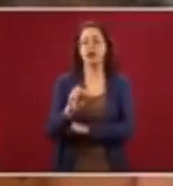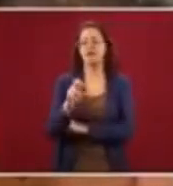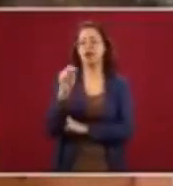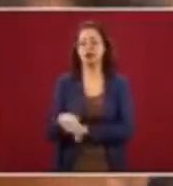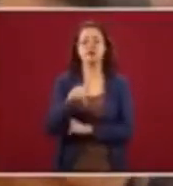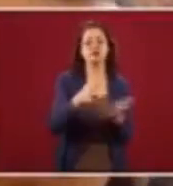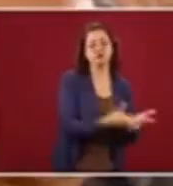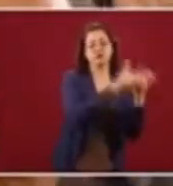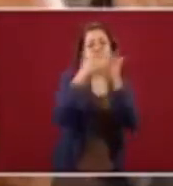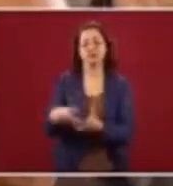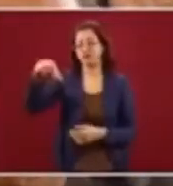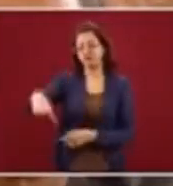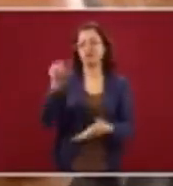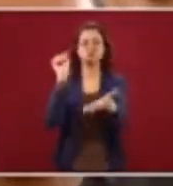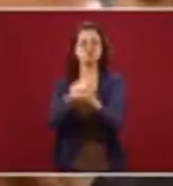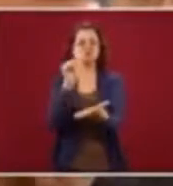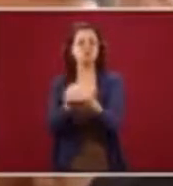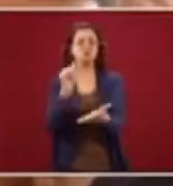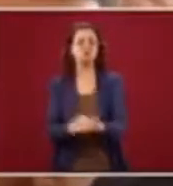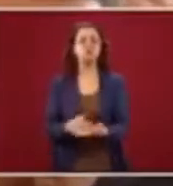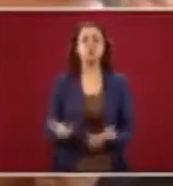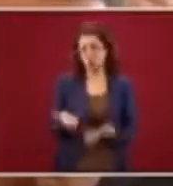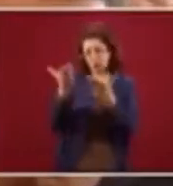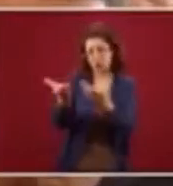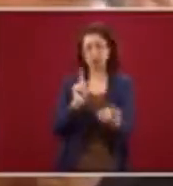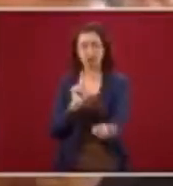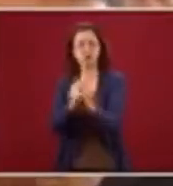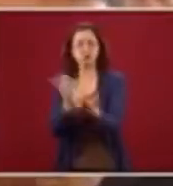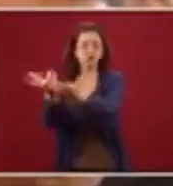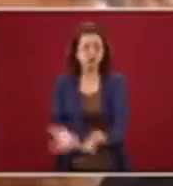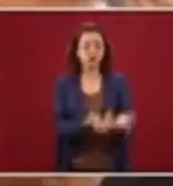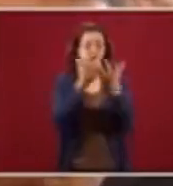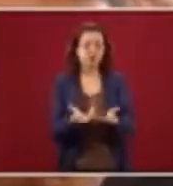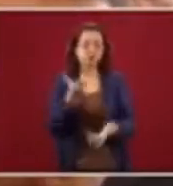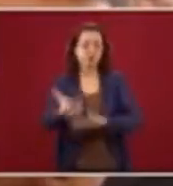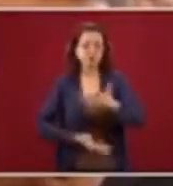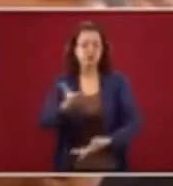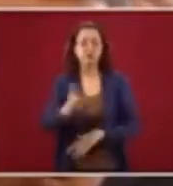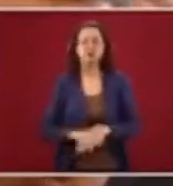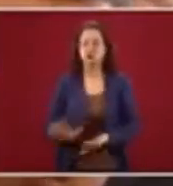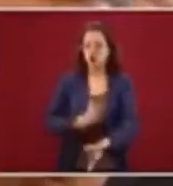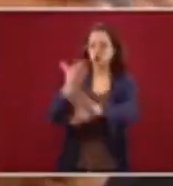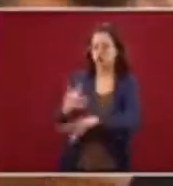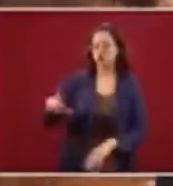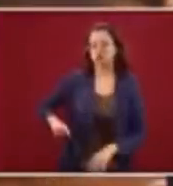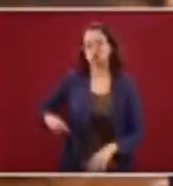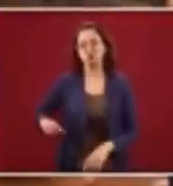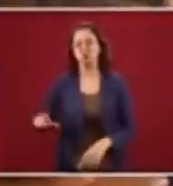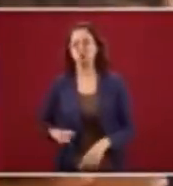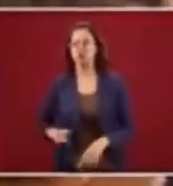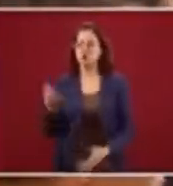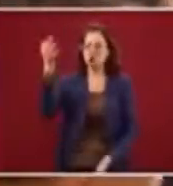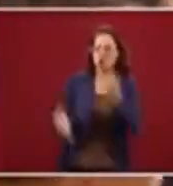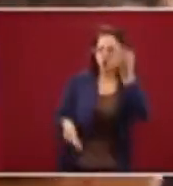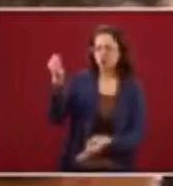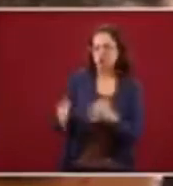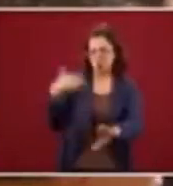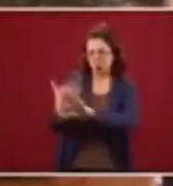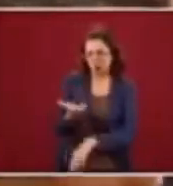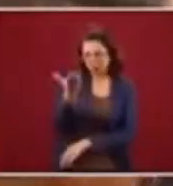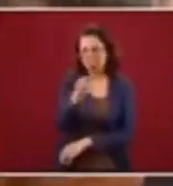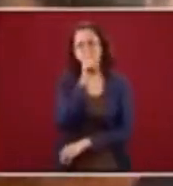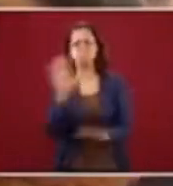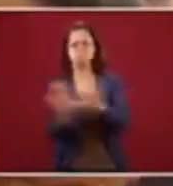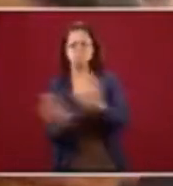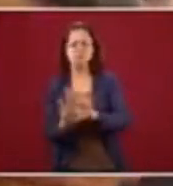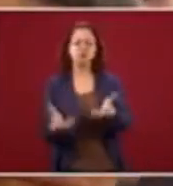tocar la puerta de Palacio Nacional y ellos lo que están pidiendo es que usted los reciba aquí en Palacio. Dicen que no es que estén en contra de su gobierno ni que lo quieran sentar en el banquillo de los acusados. De hecho, la